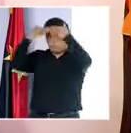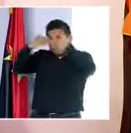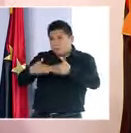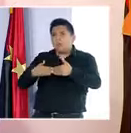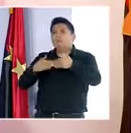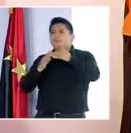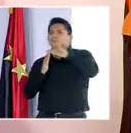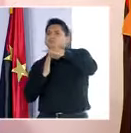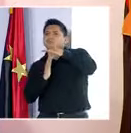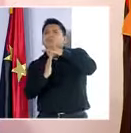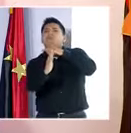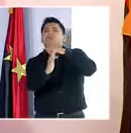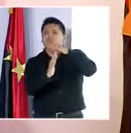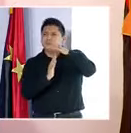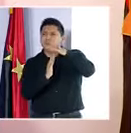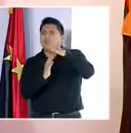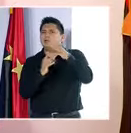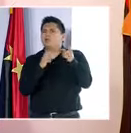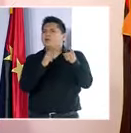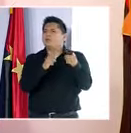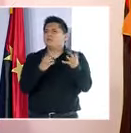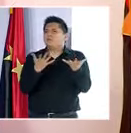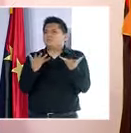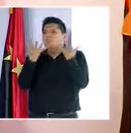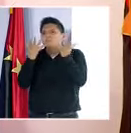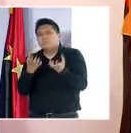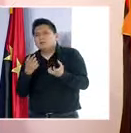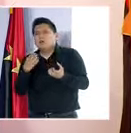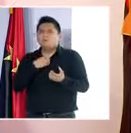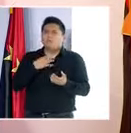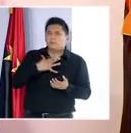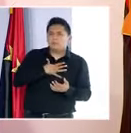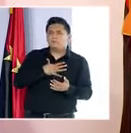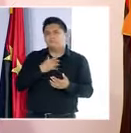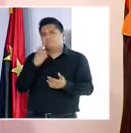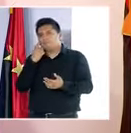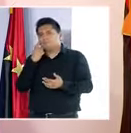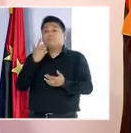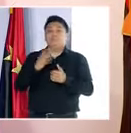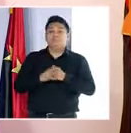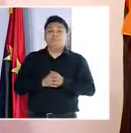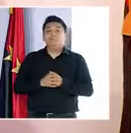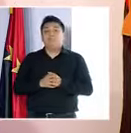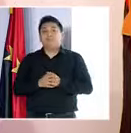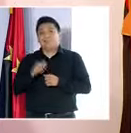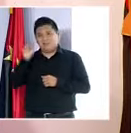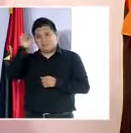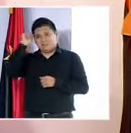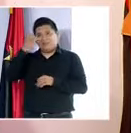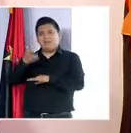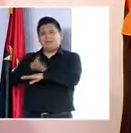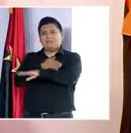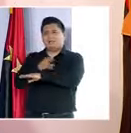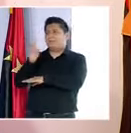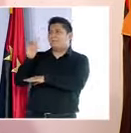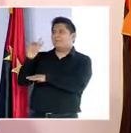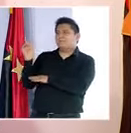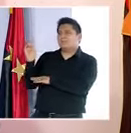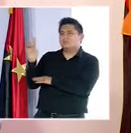de manera permanente buscando una oportunidad. El cierre de frontera